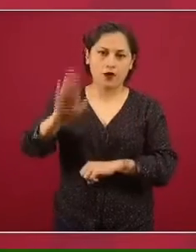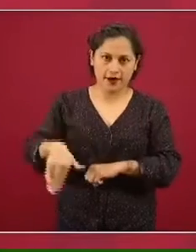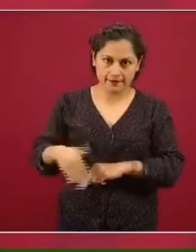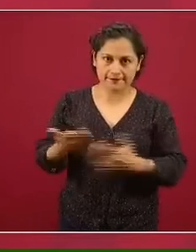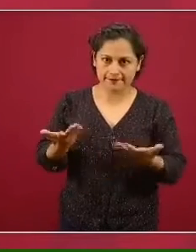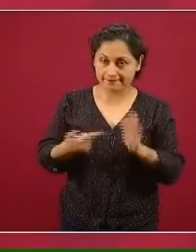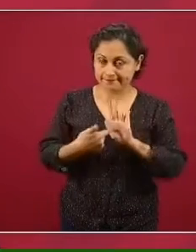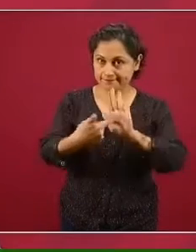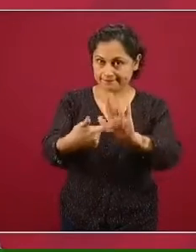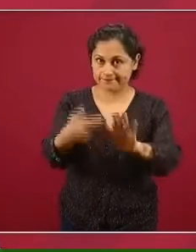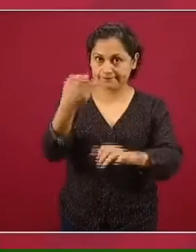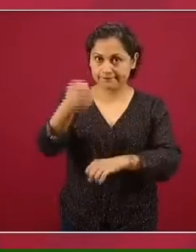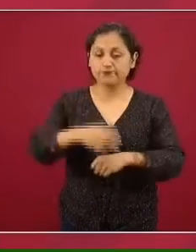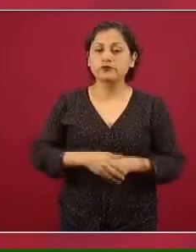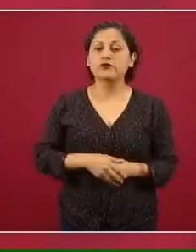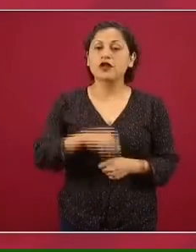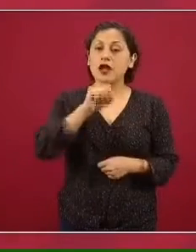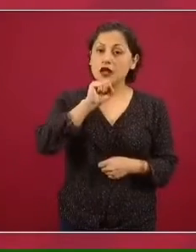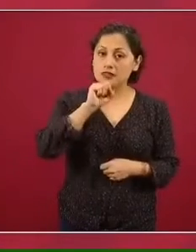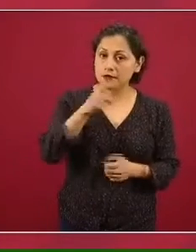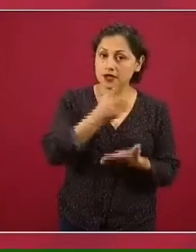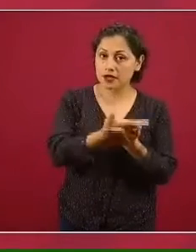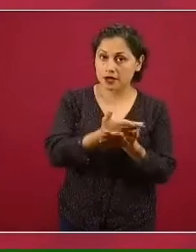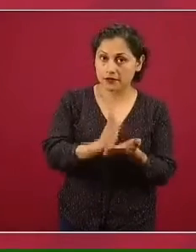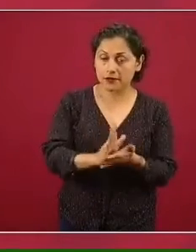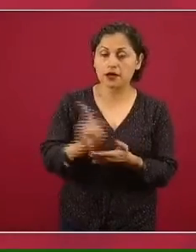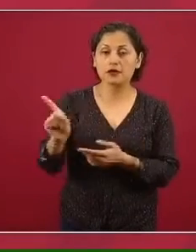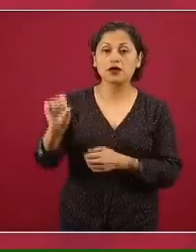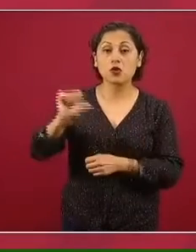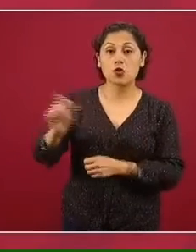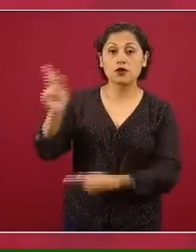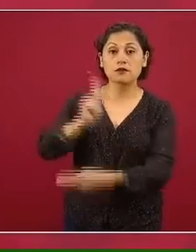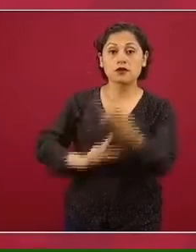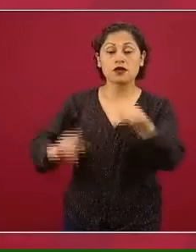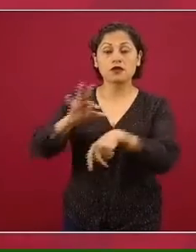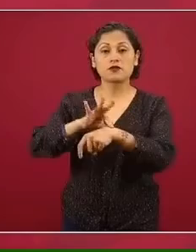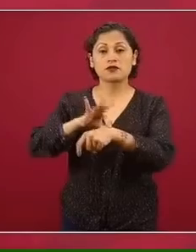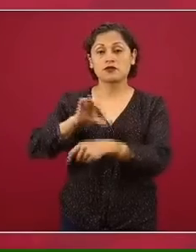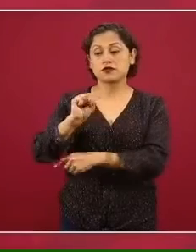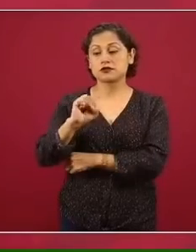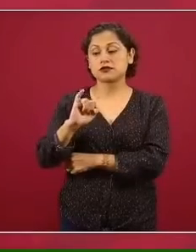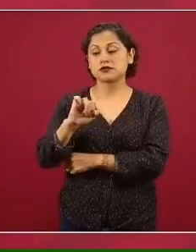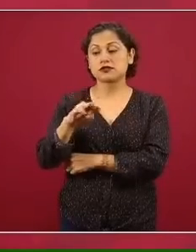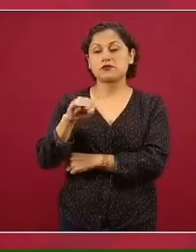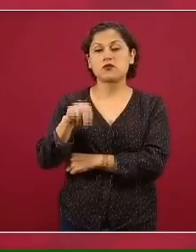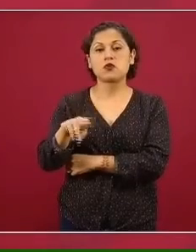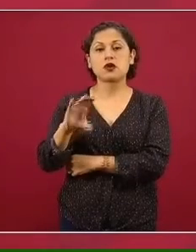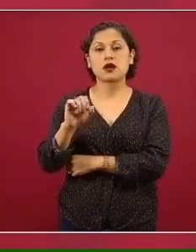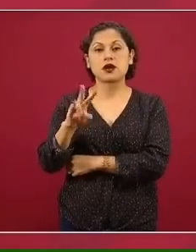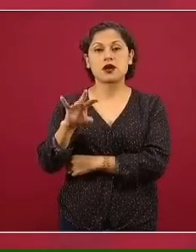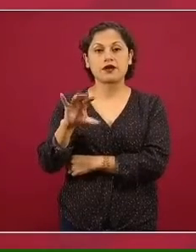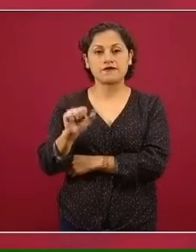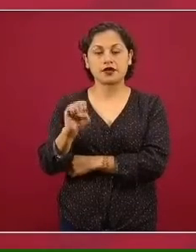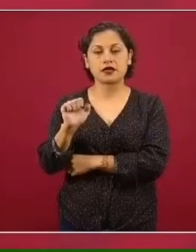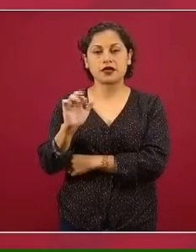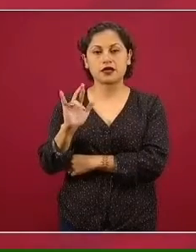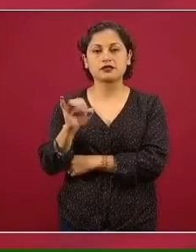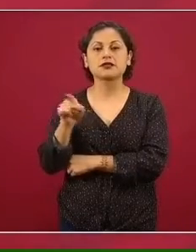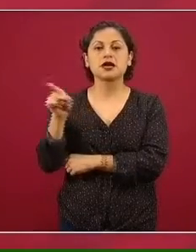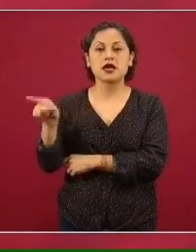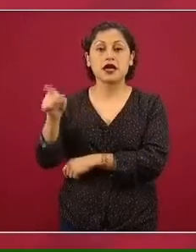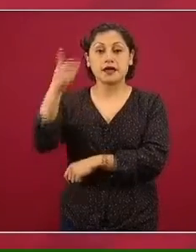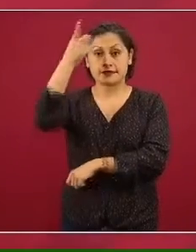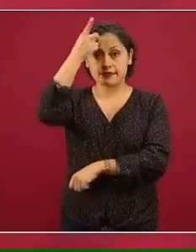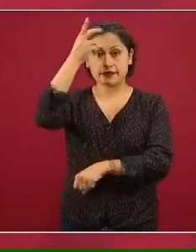temático porque hoy nos acompaña el doctor Simón Cava Karasik, quien es el director